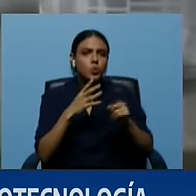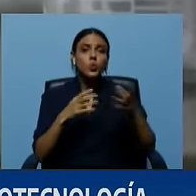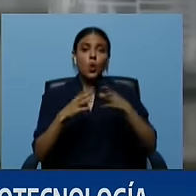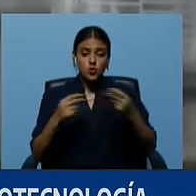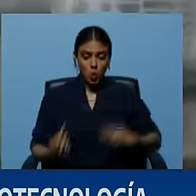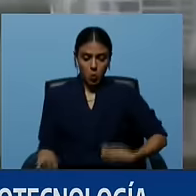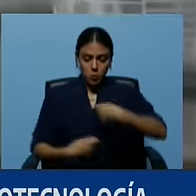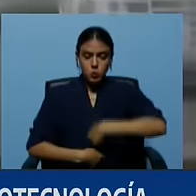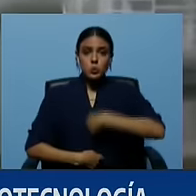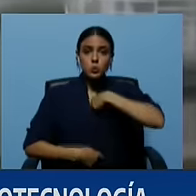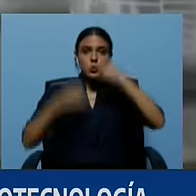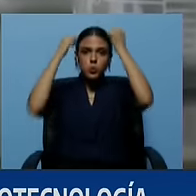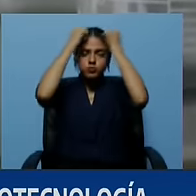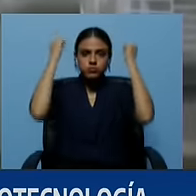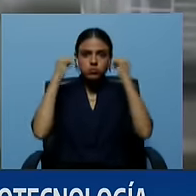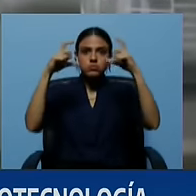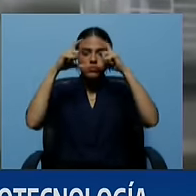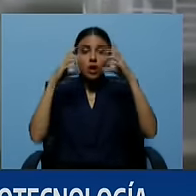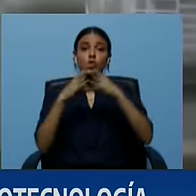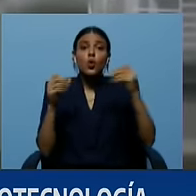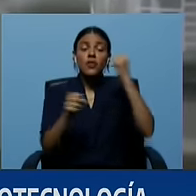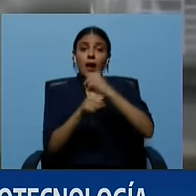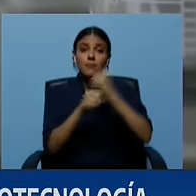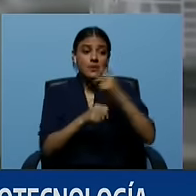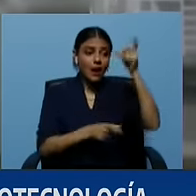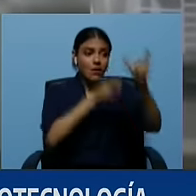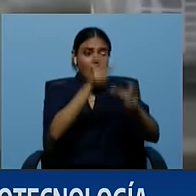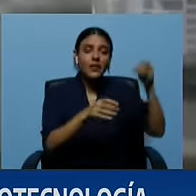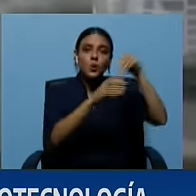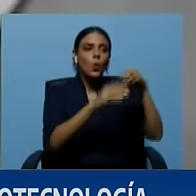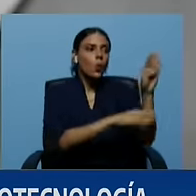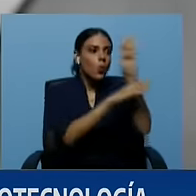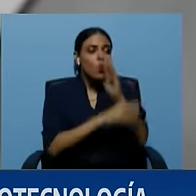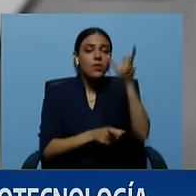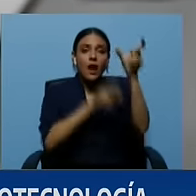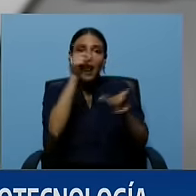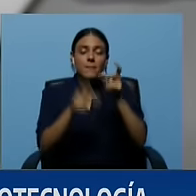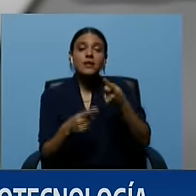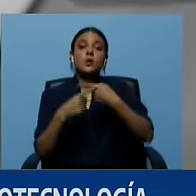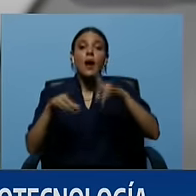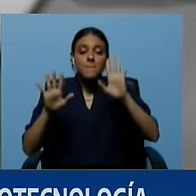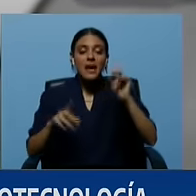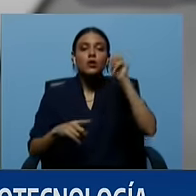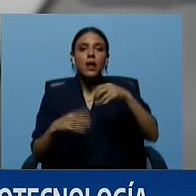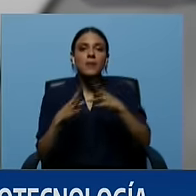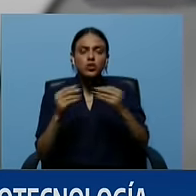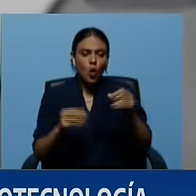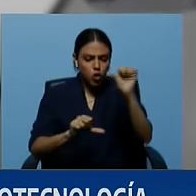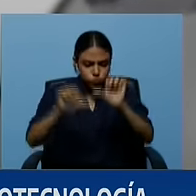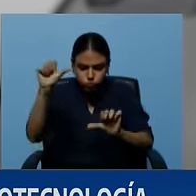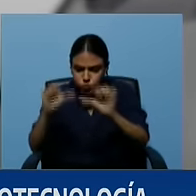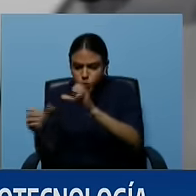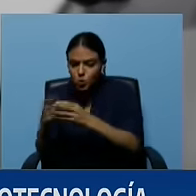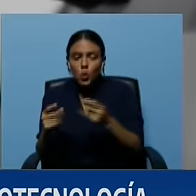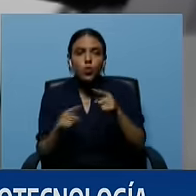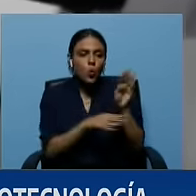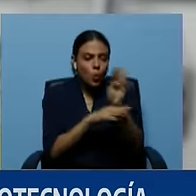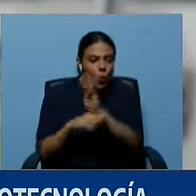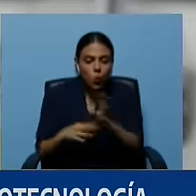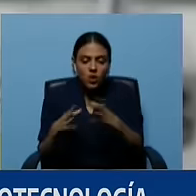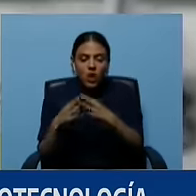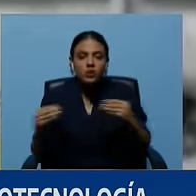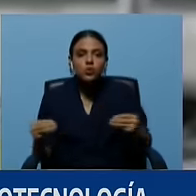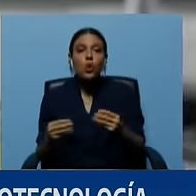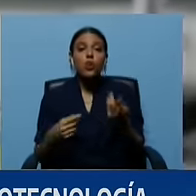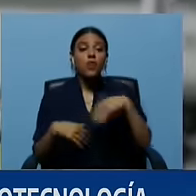que sea seguro tanto para quienes están dentro del laboratorio como para los humanos, los animales y el medio ambiente que nos